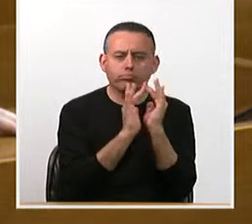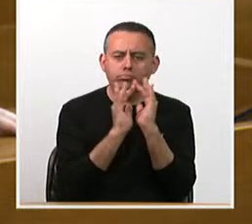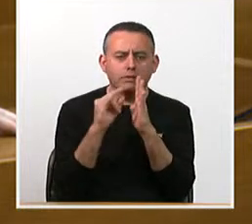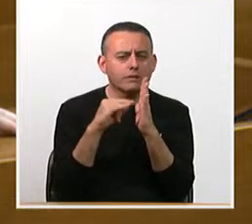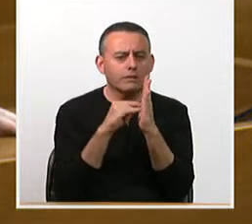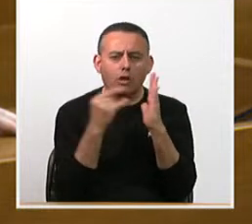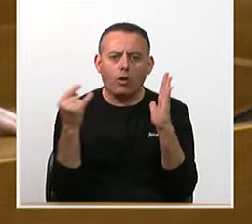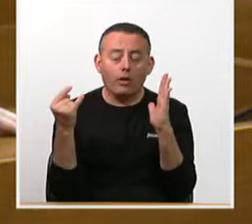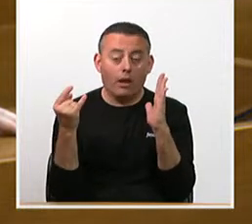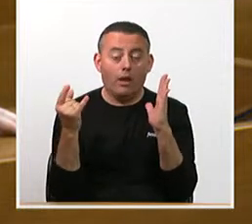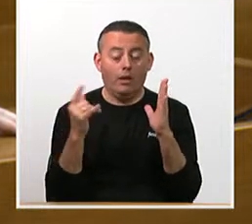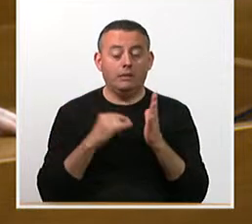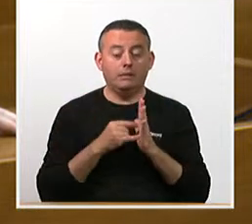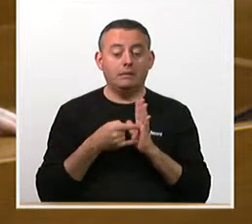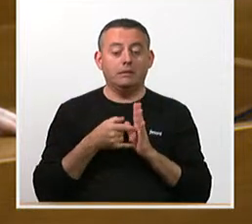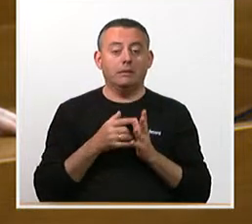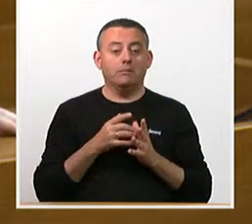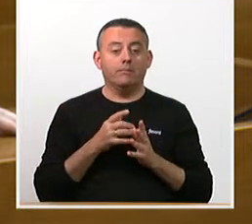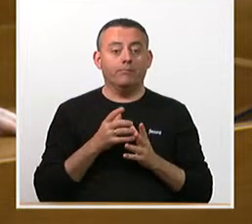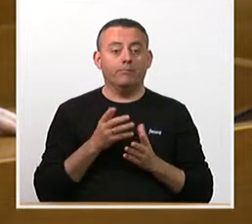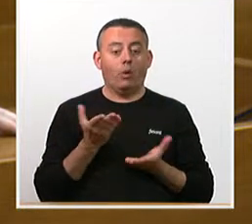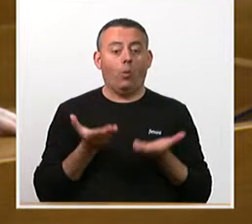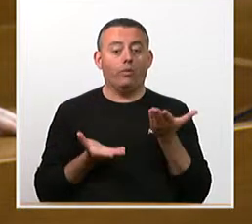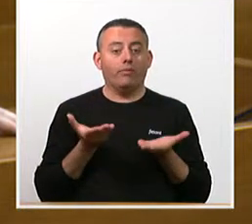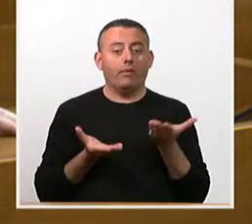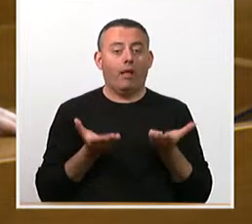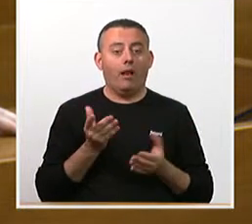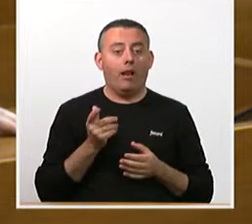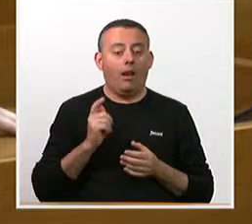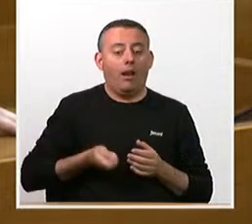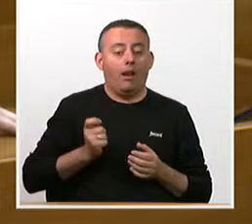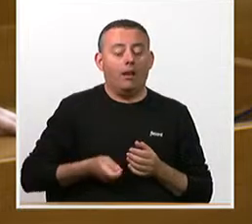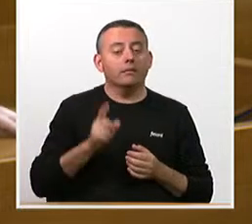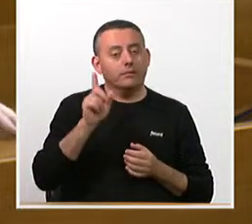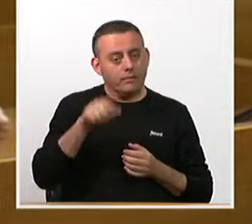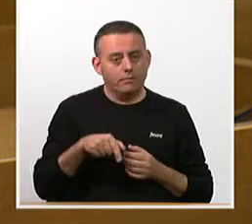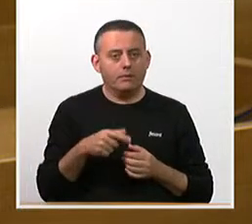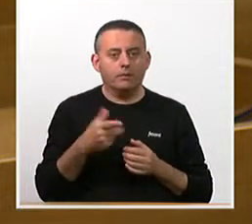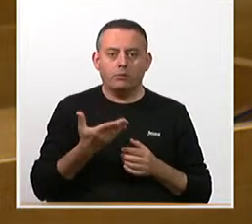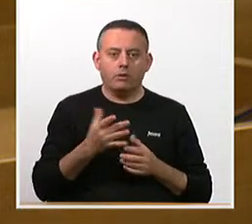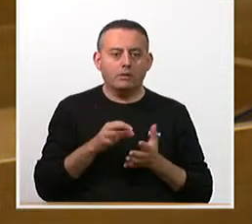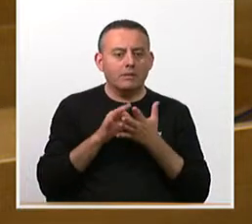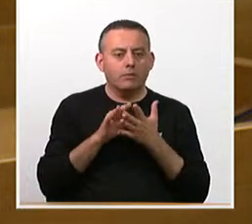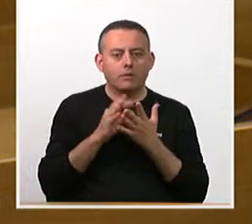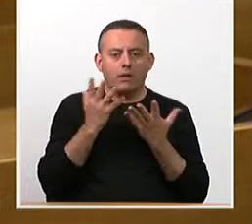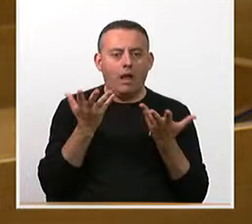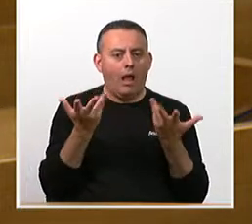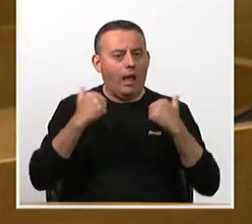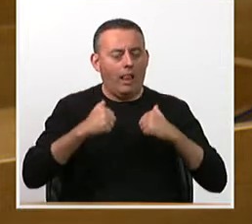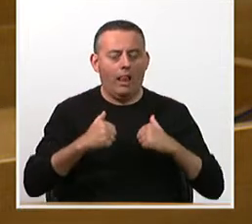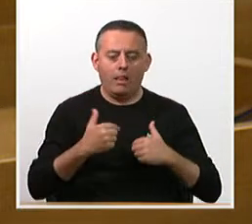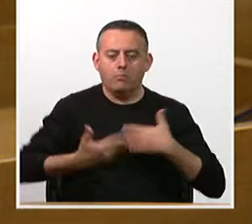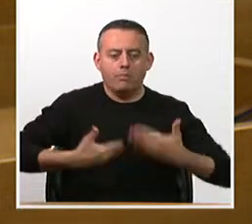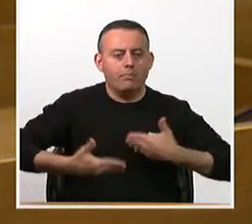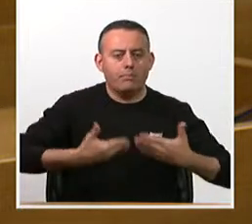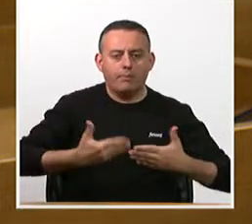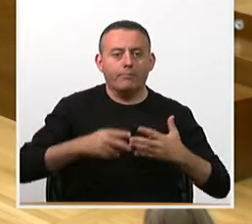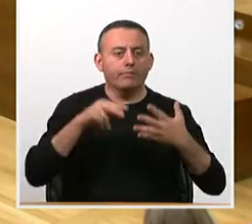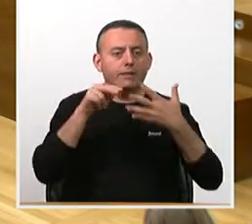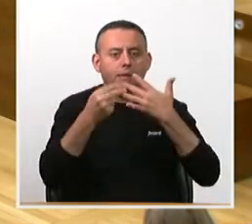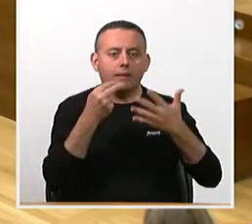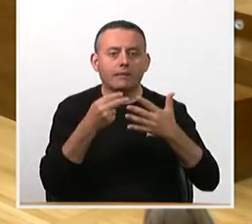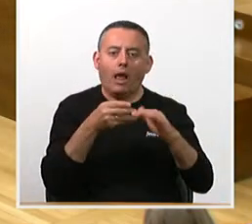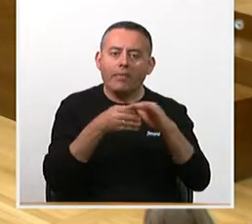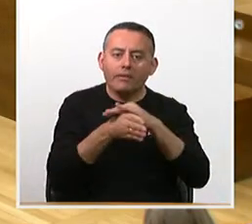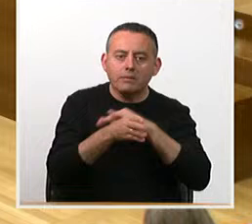judiciales se adapten a los avances digitales para ofrecer un servicio más ágil transparente y accesible